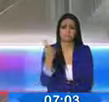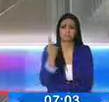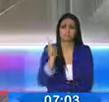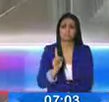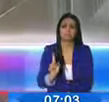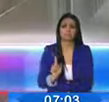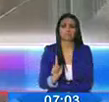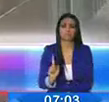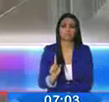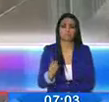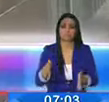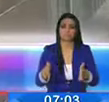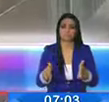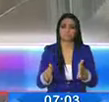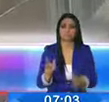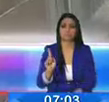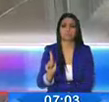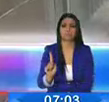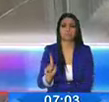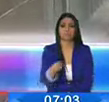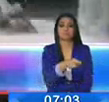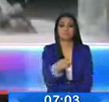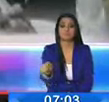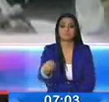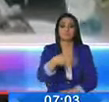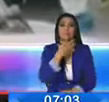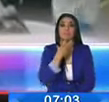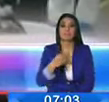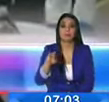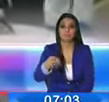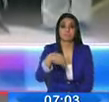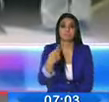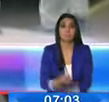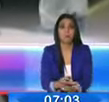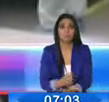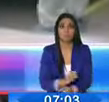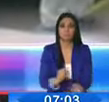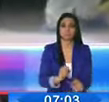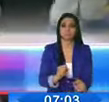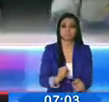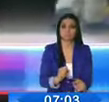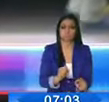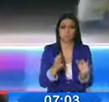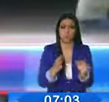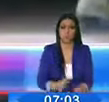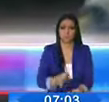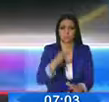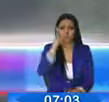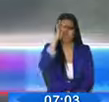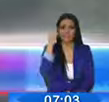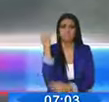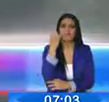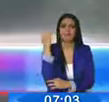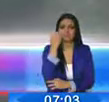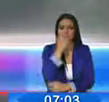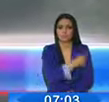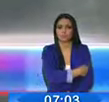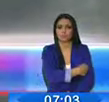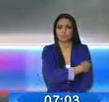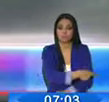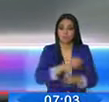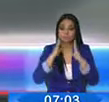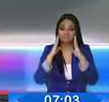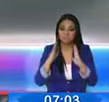eloy alfaro donde pronto cayó y nunca se volvió a levantar a la emergencia llegaron paramédicos de la cruz roja quienes confirmaron su